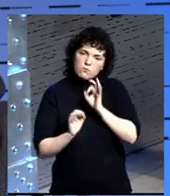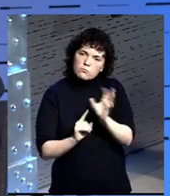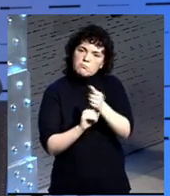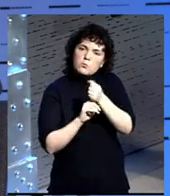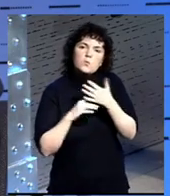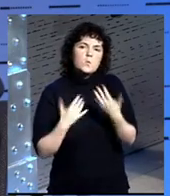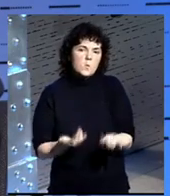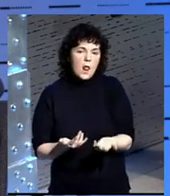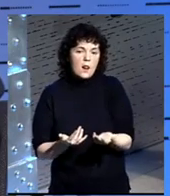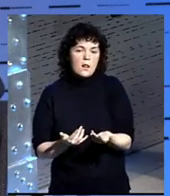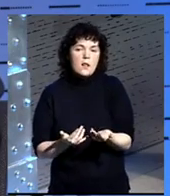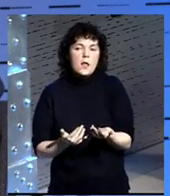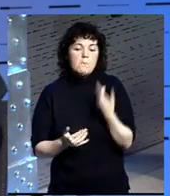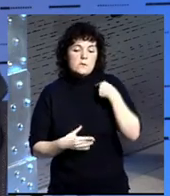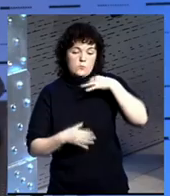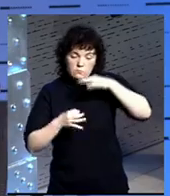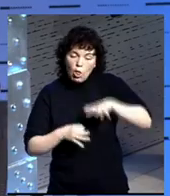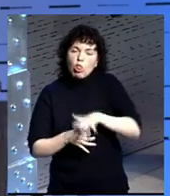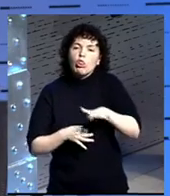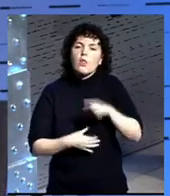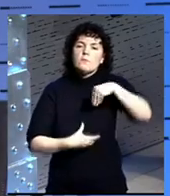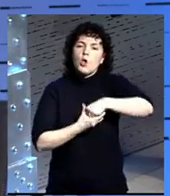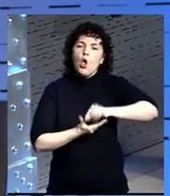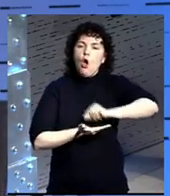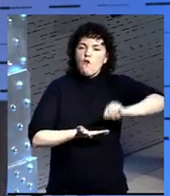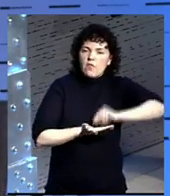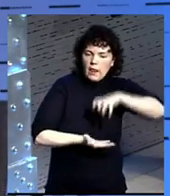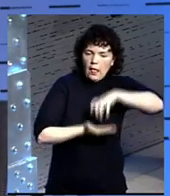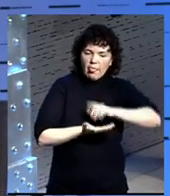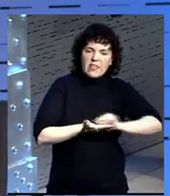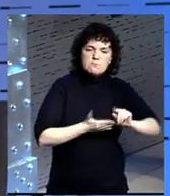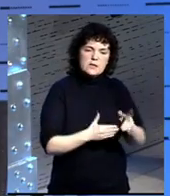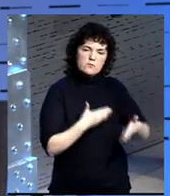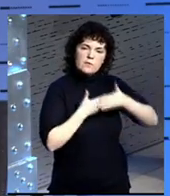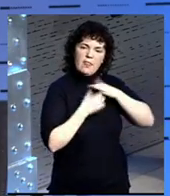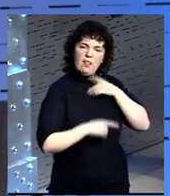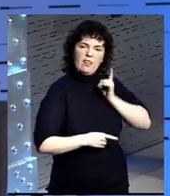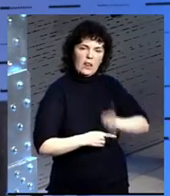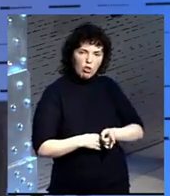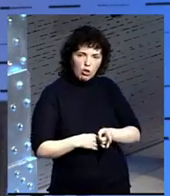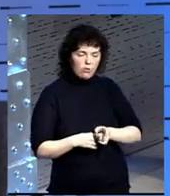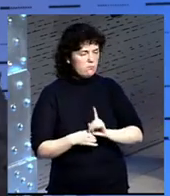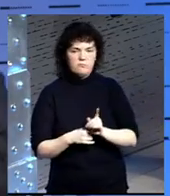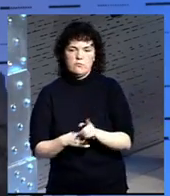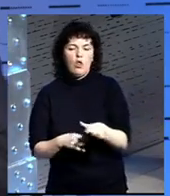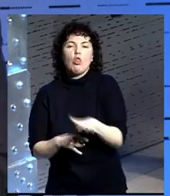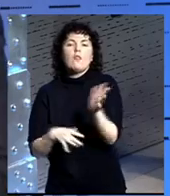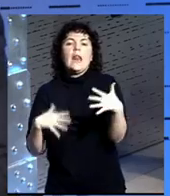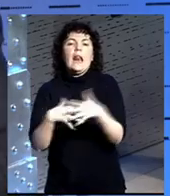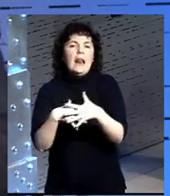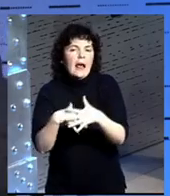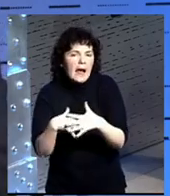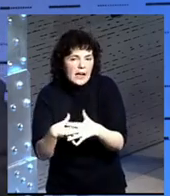todo eso, en lugar de pasar en la oficina, en lugar de pasar en el despacho reservado del director, pues va a pasar en la red, en algunos